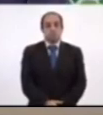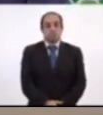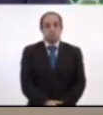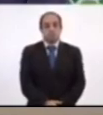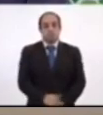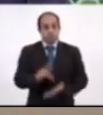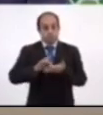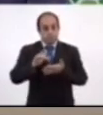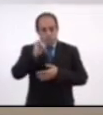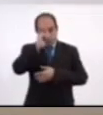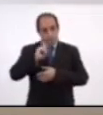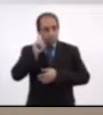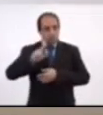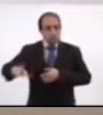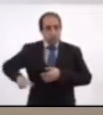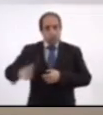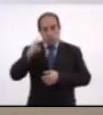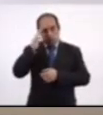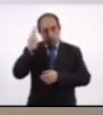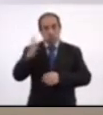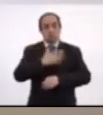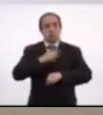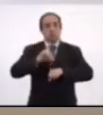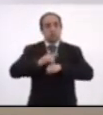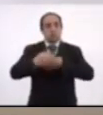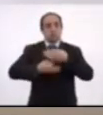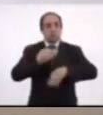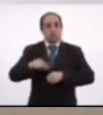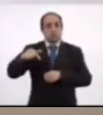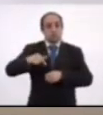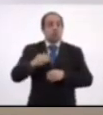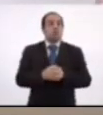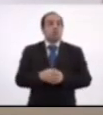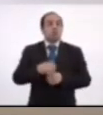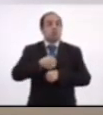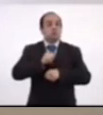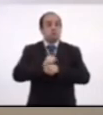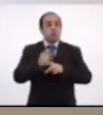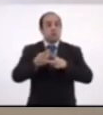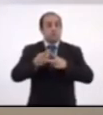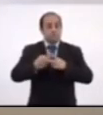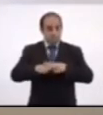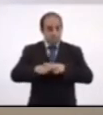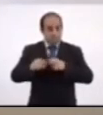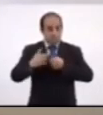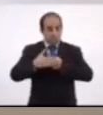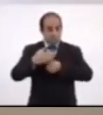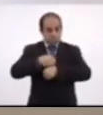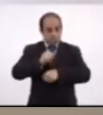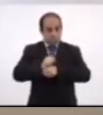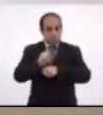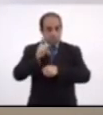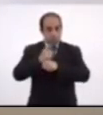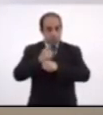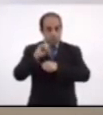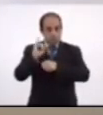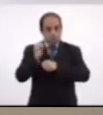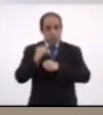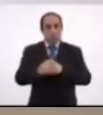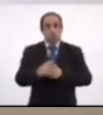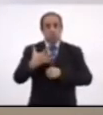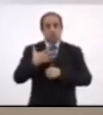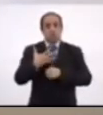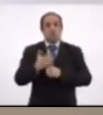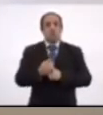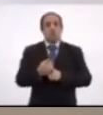Gracias, jefa de gobierno. Hola, muy buenos días a todos. Esta semana, que comienza la próxima semana, el día 1 de junio, estamos en semáforo